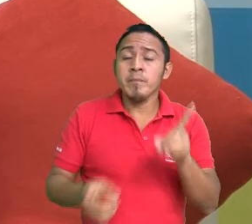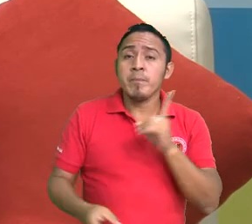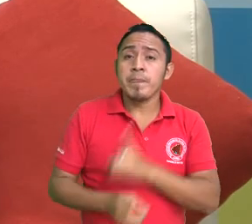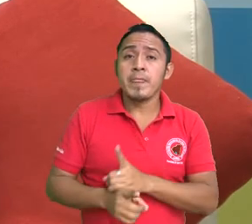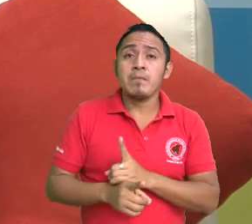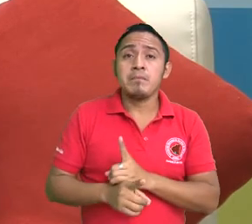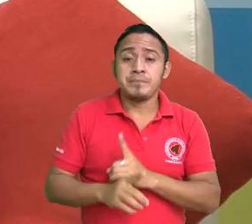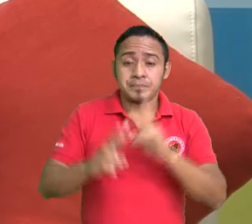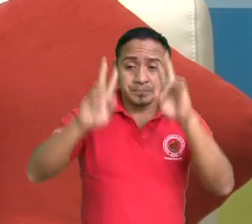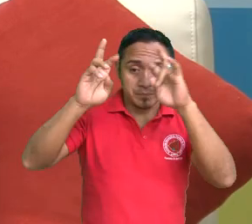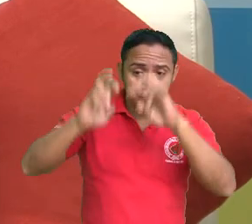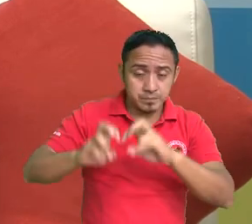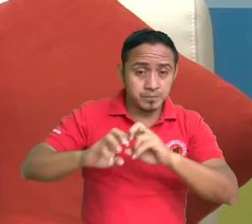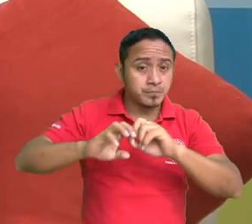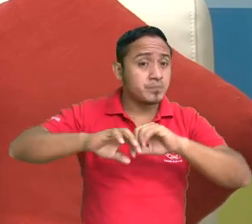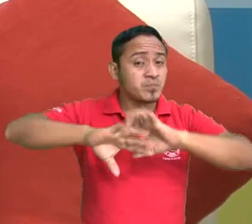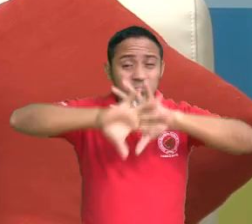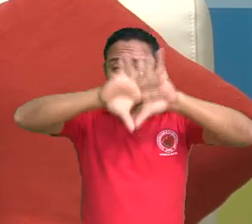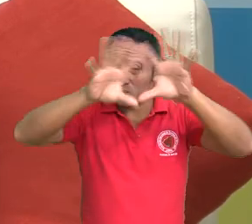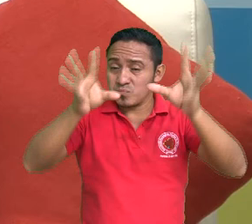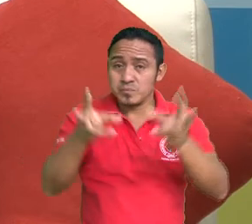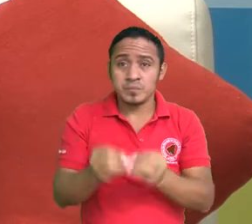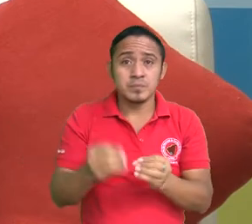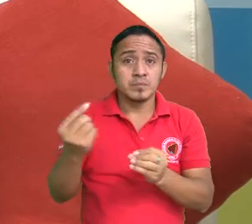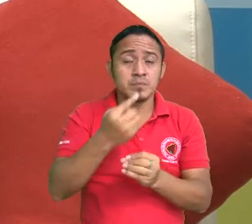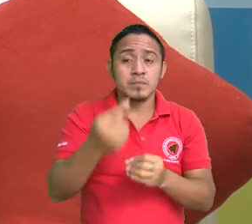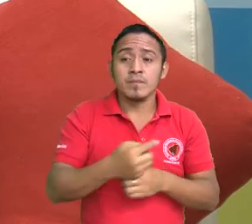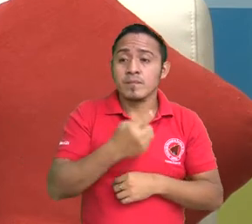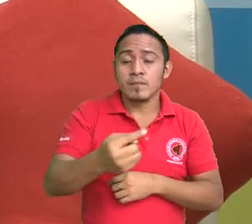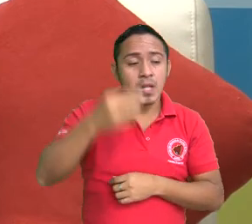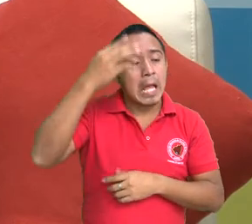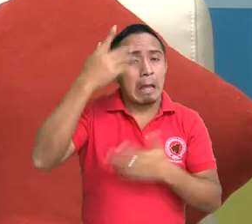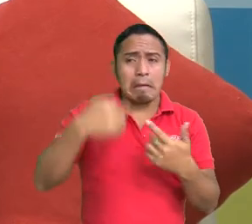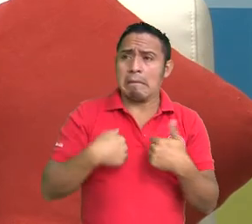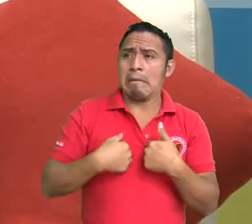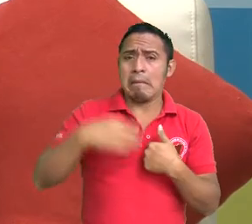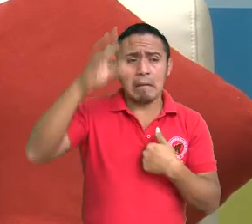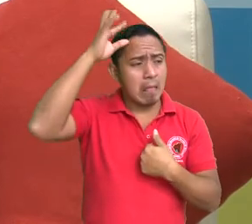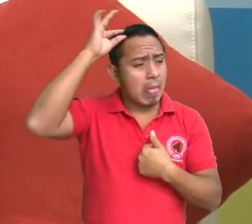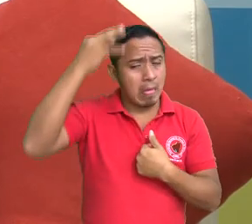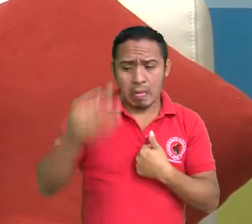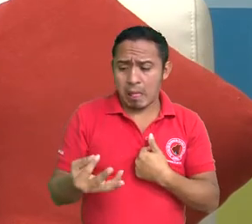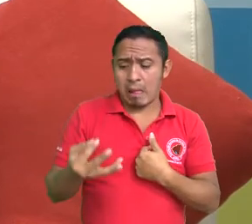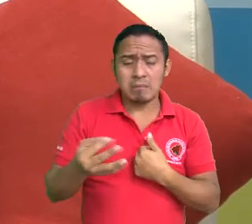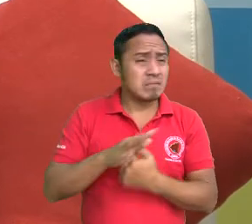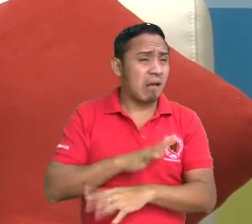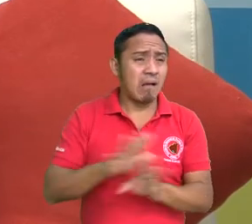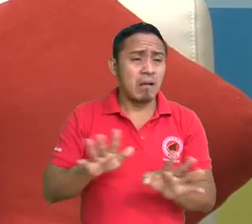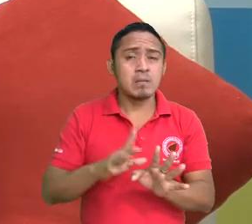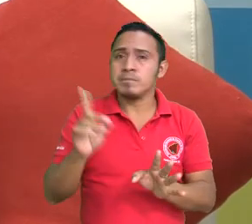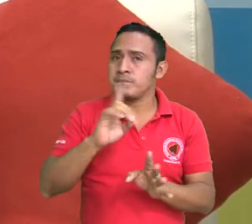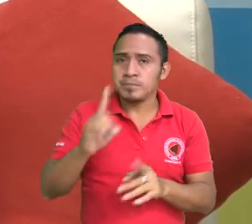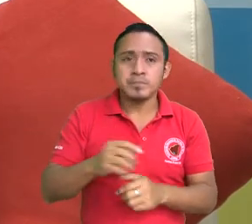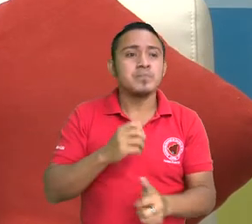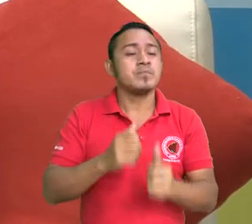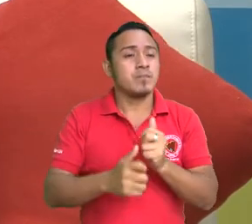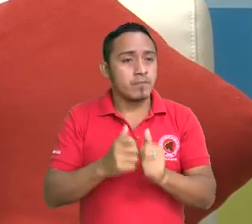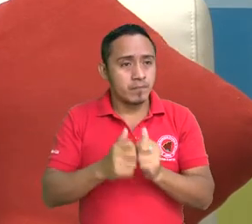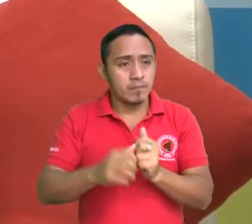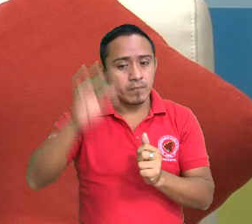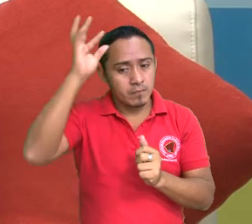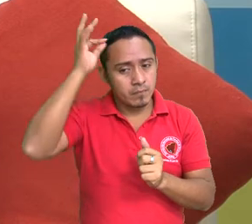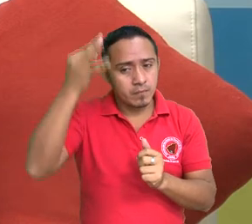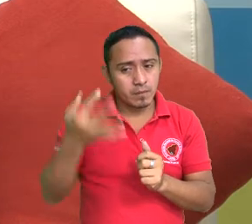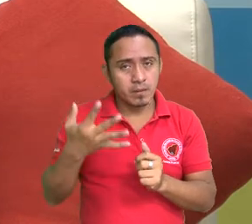manejo integral de la enfermedad, porque no solo es venir, se me está cayendo el pelo. No, hay caídas de pelo que